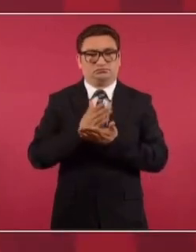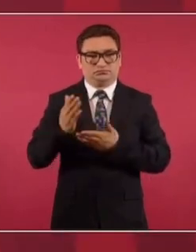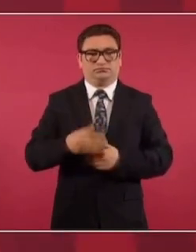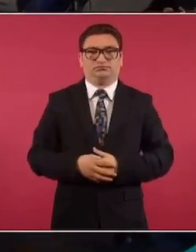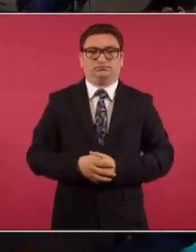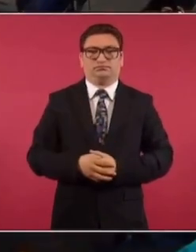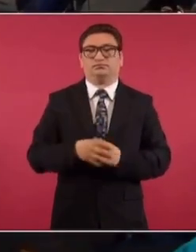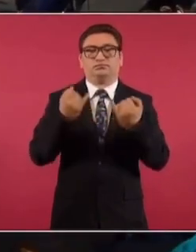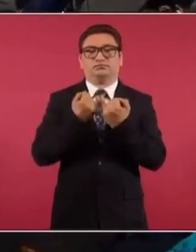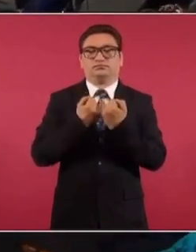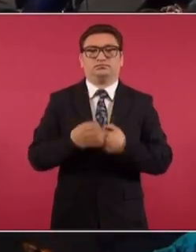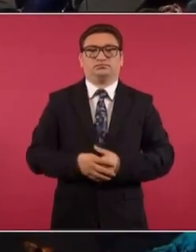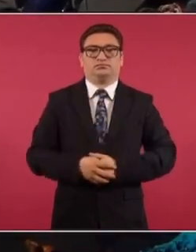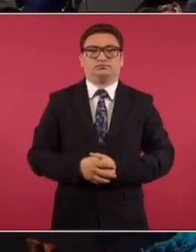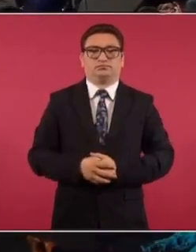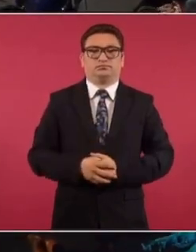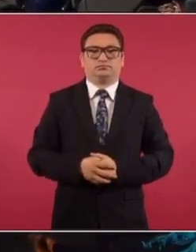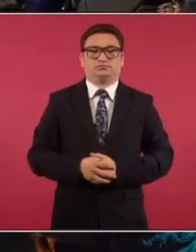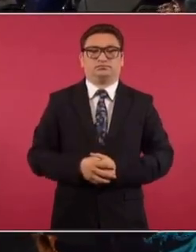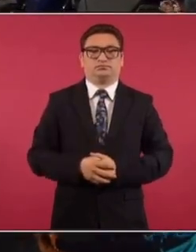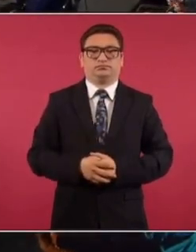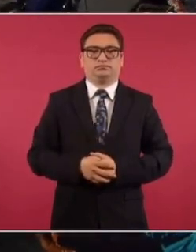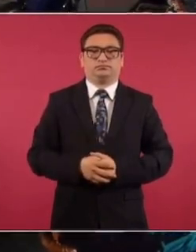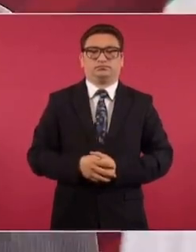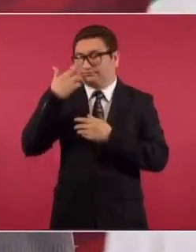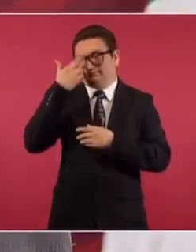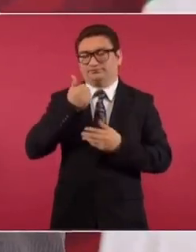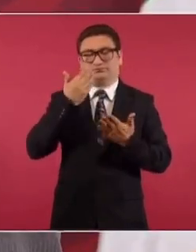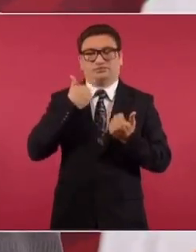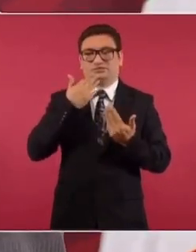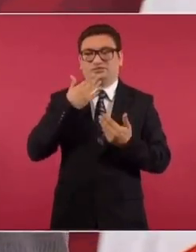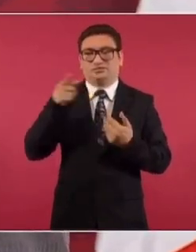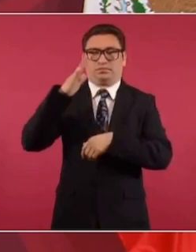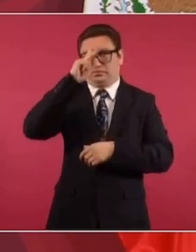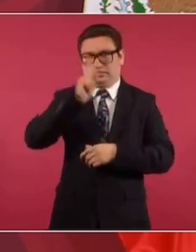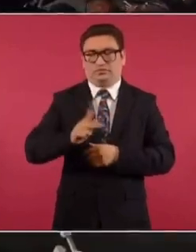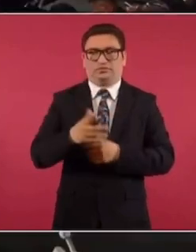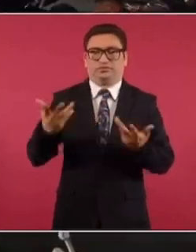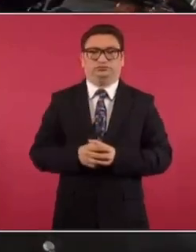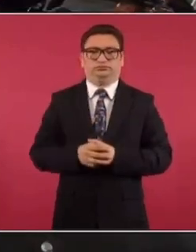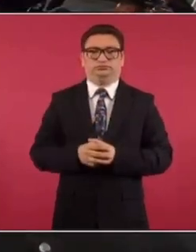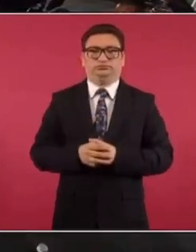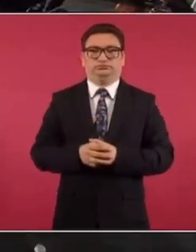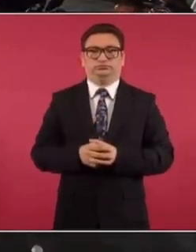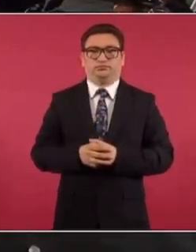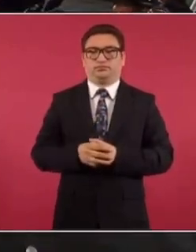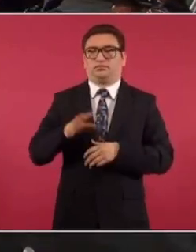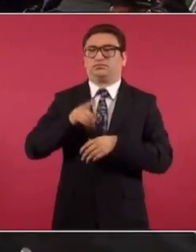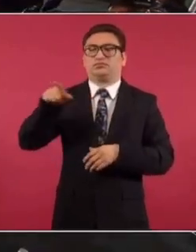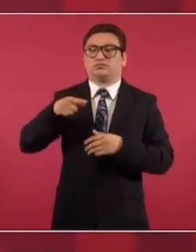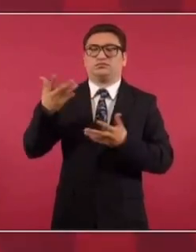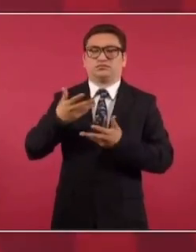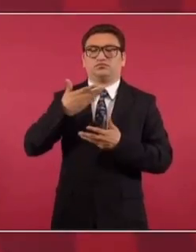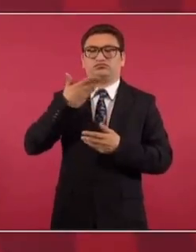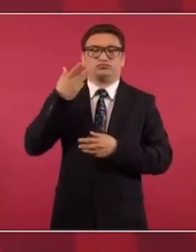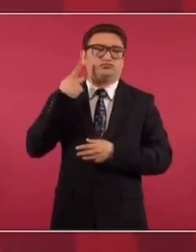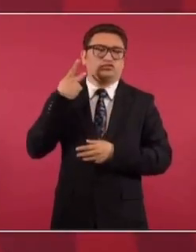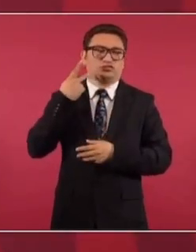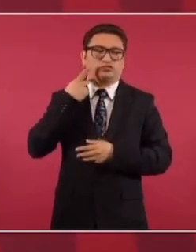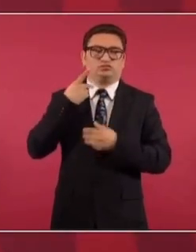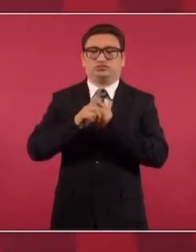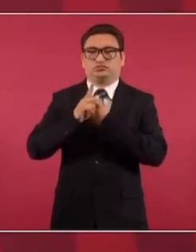incluso hasta irracional contradictoria todo por la politiquería